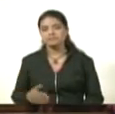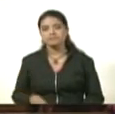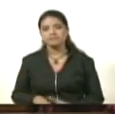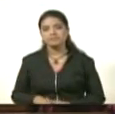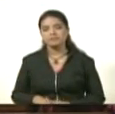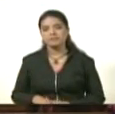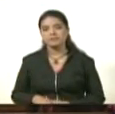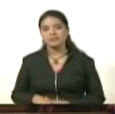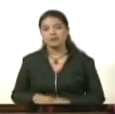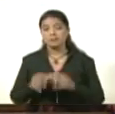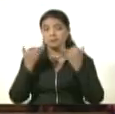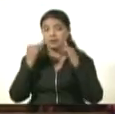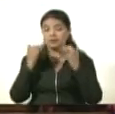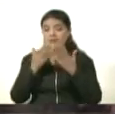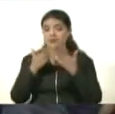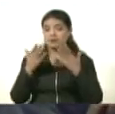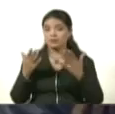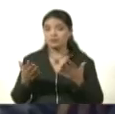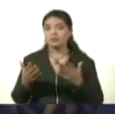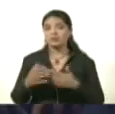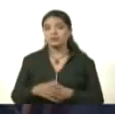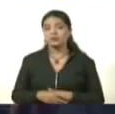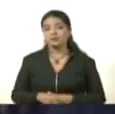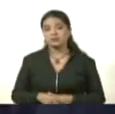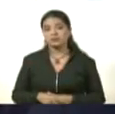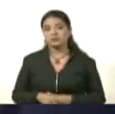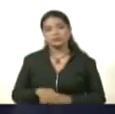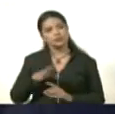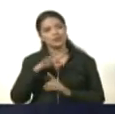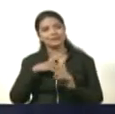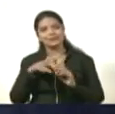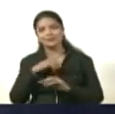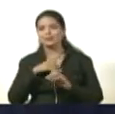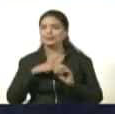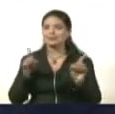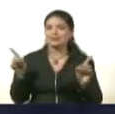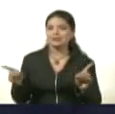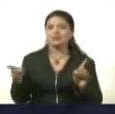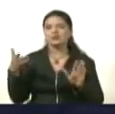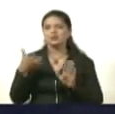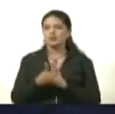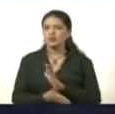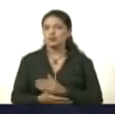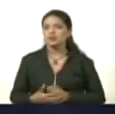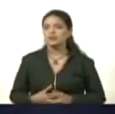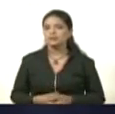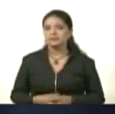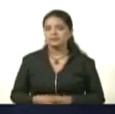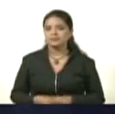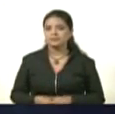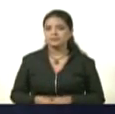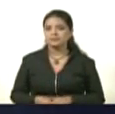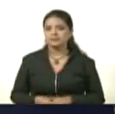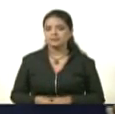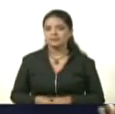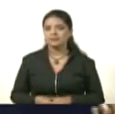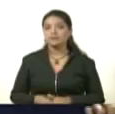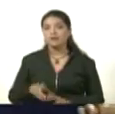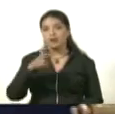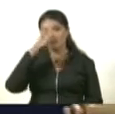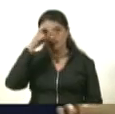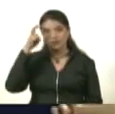para la celebración de una situación diferente a los que el